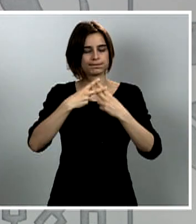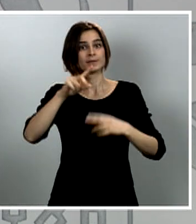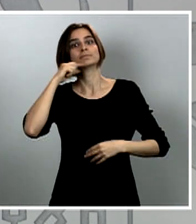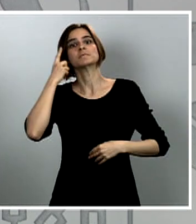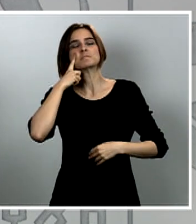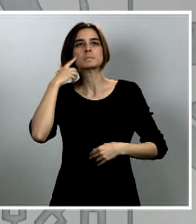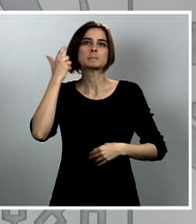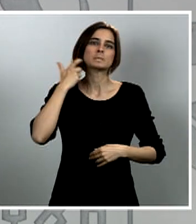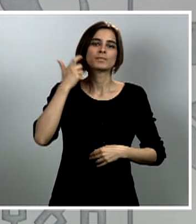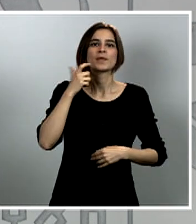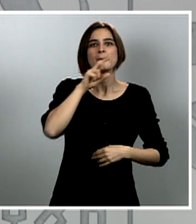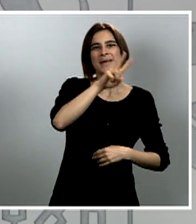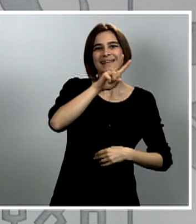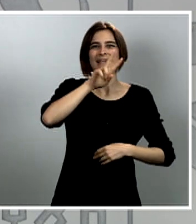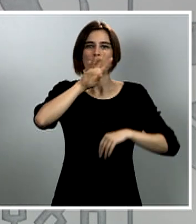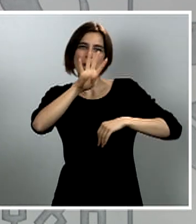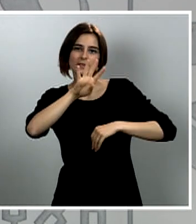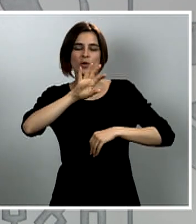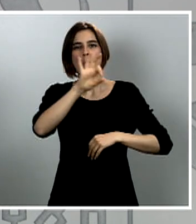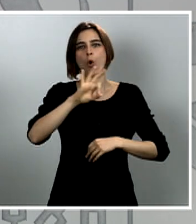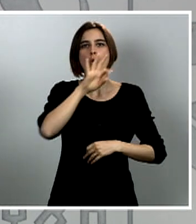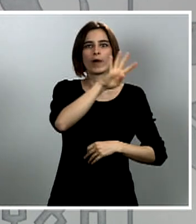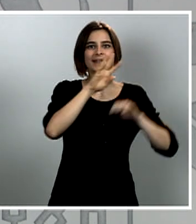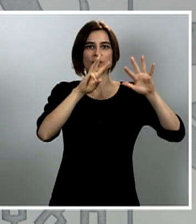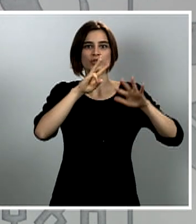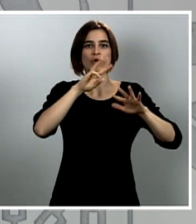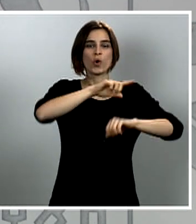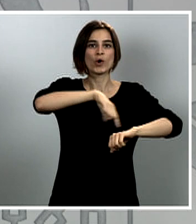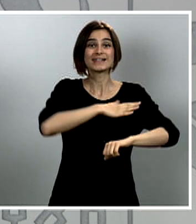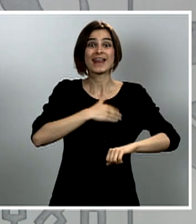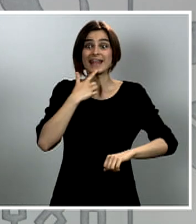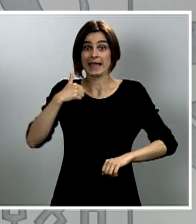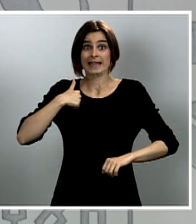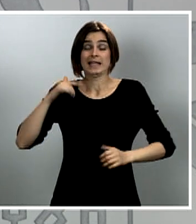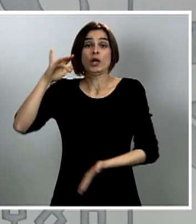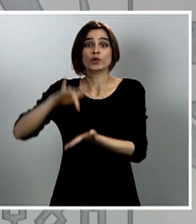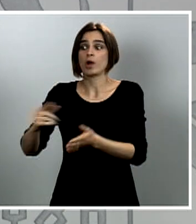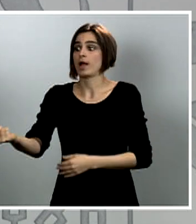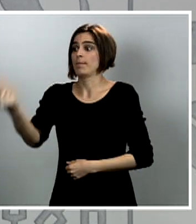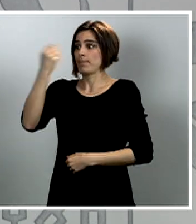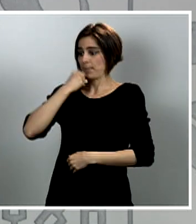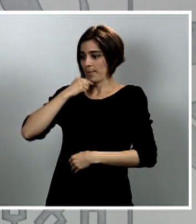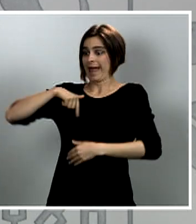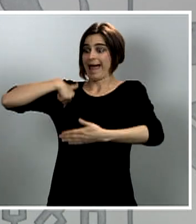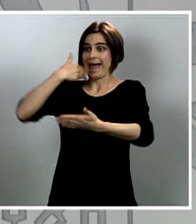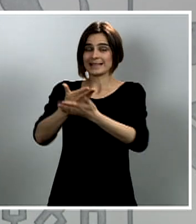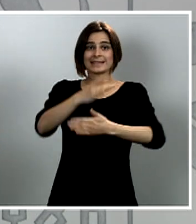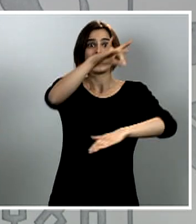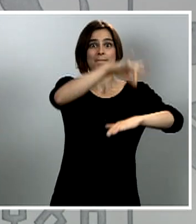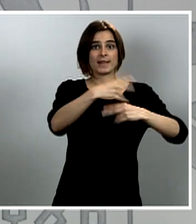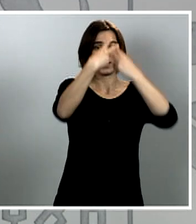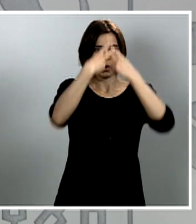ese proceso lleva en conjunto entre 10 y 15 días. Lo que quiere decir que los nuevos contagios que estamos notificando